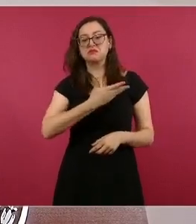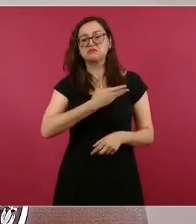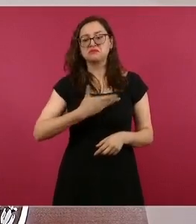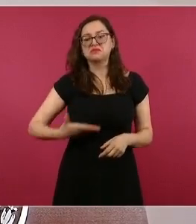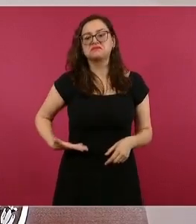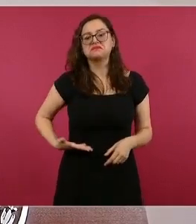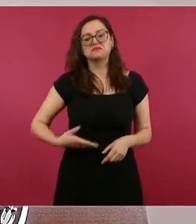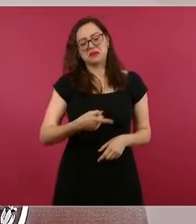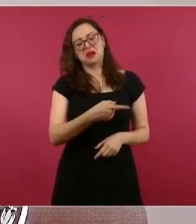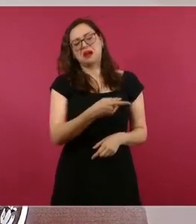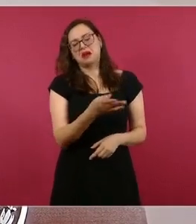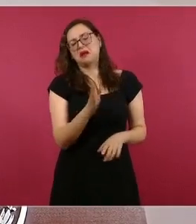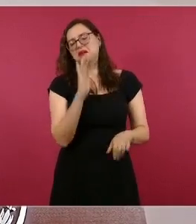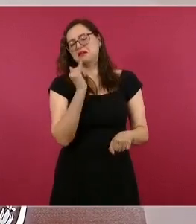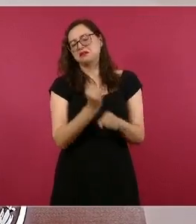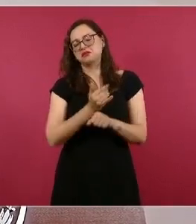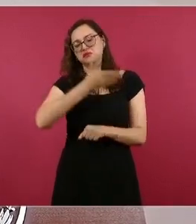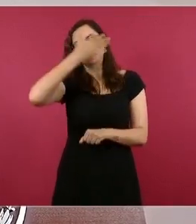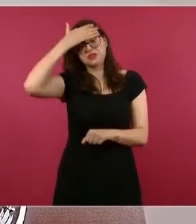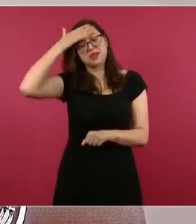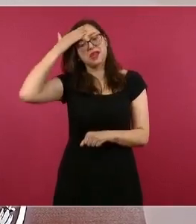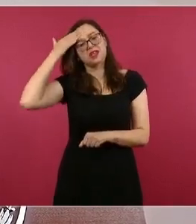en comparación